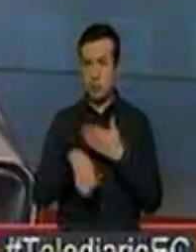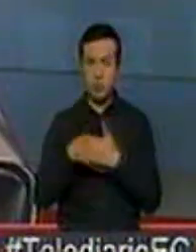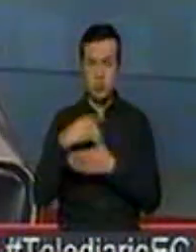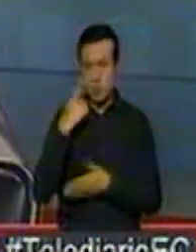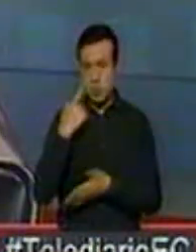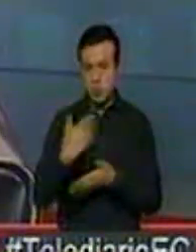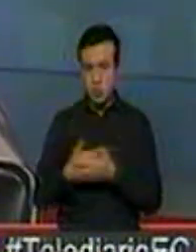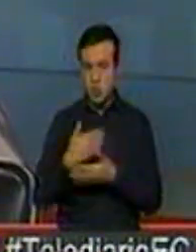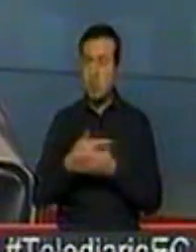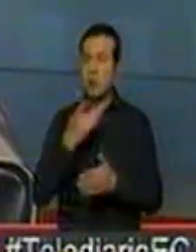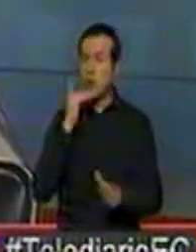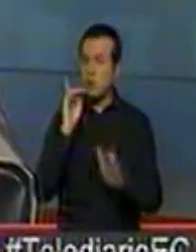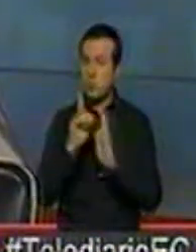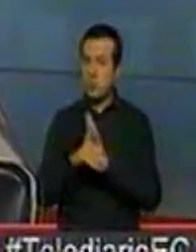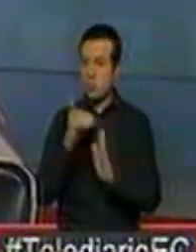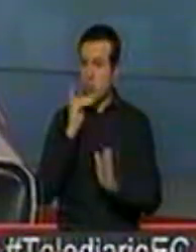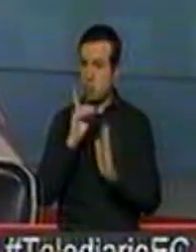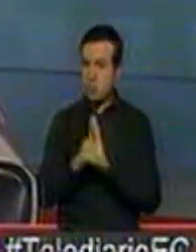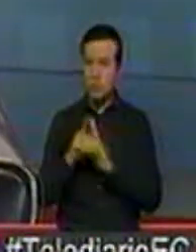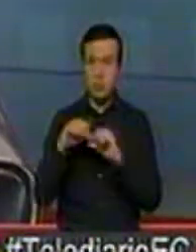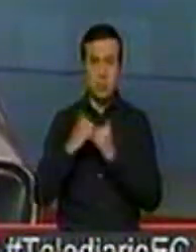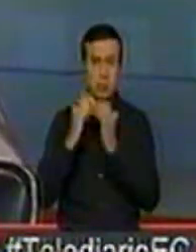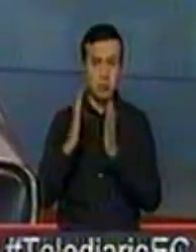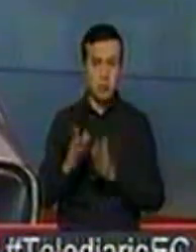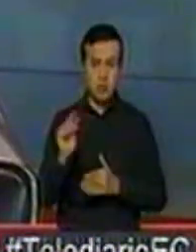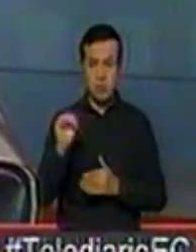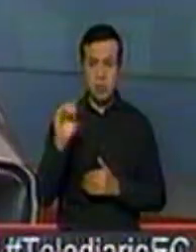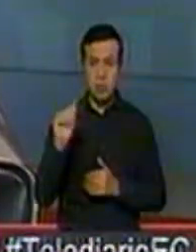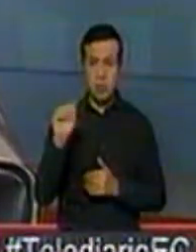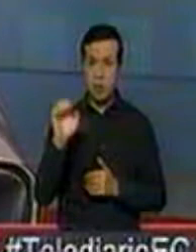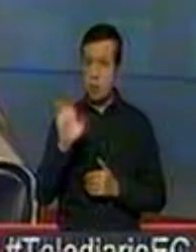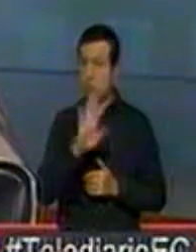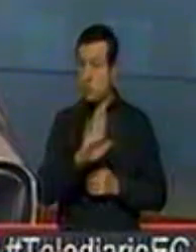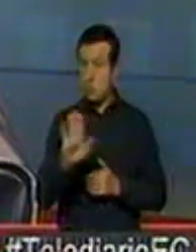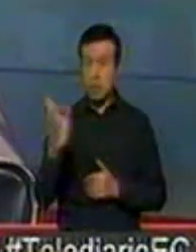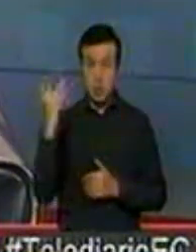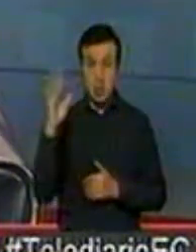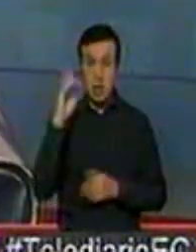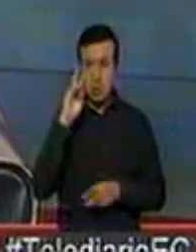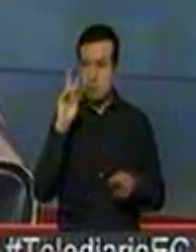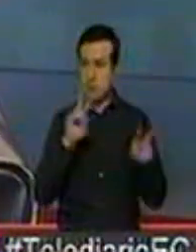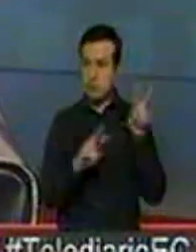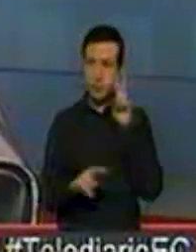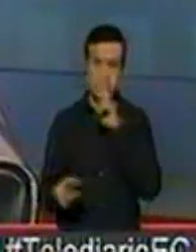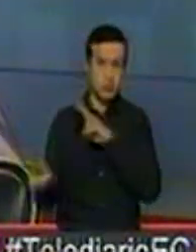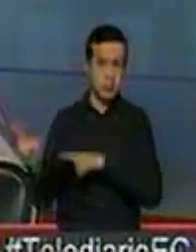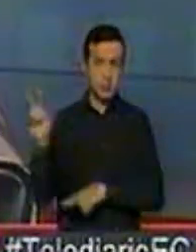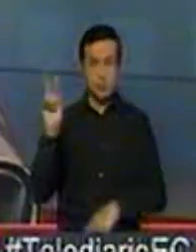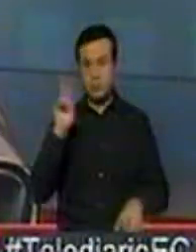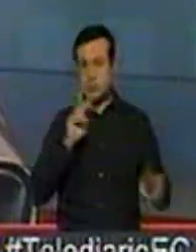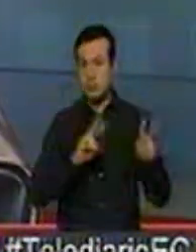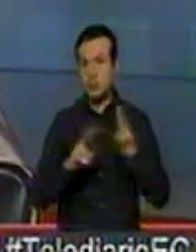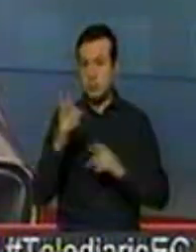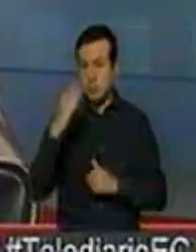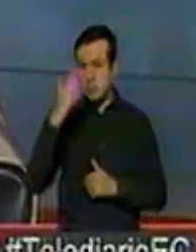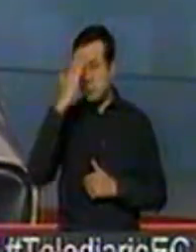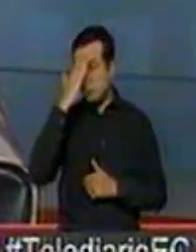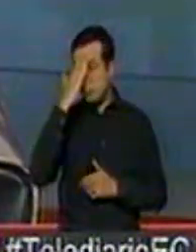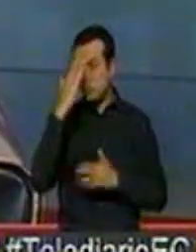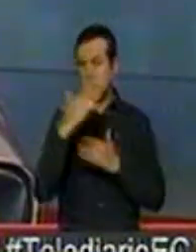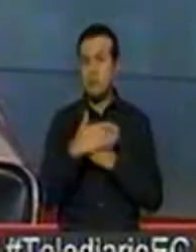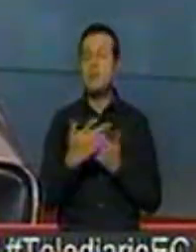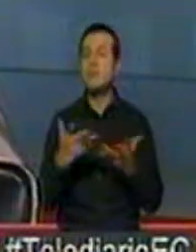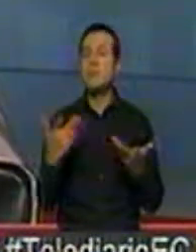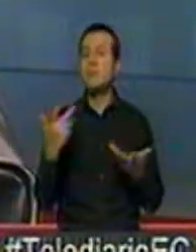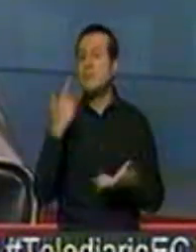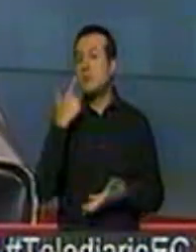estas denuncias que ha hecho la asambleísta Mae Montaño, ¿se ha podido revisar ya por cada uno de los asambleístas para llegar al Pleno ya con conocimiento previo sobre